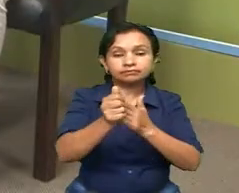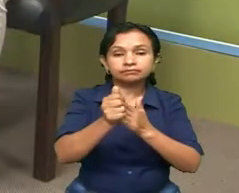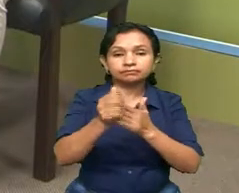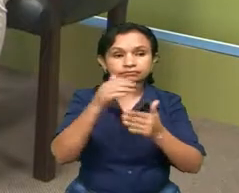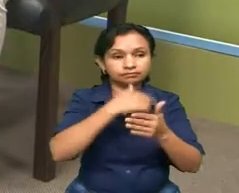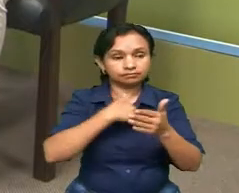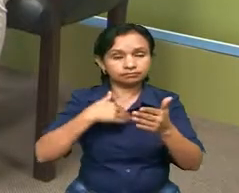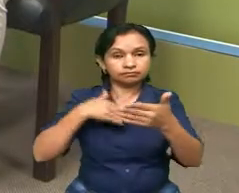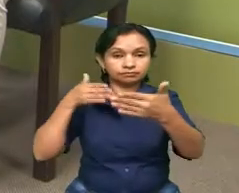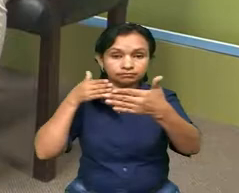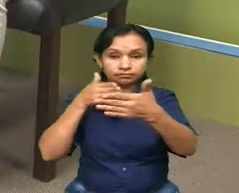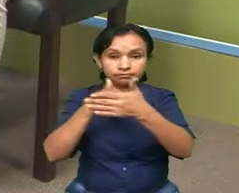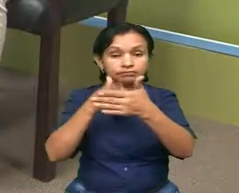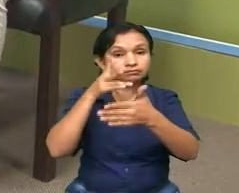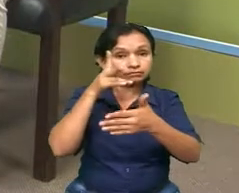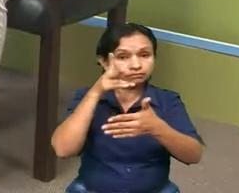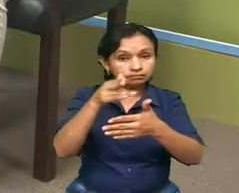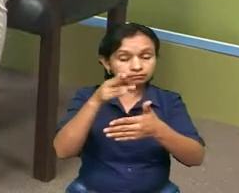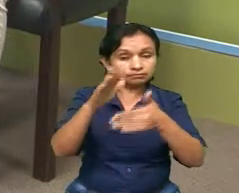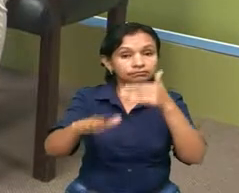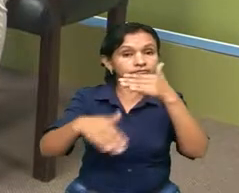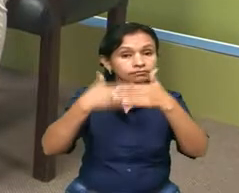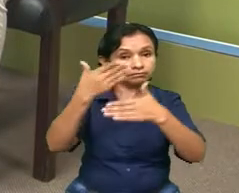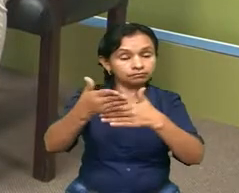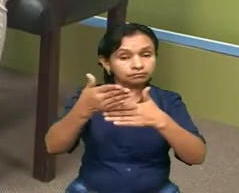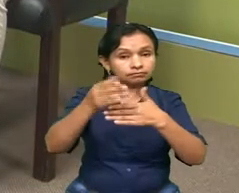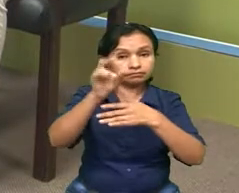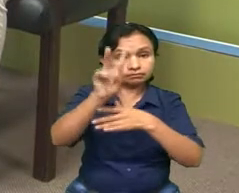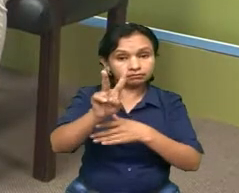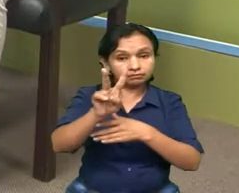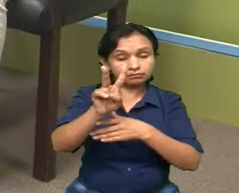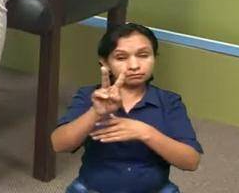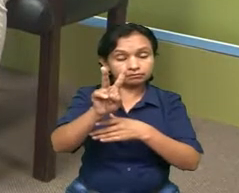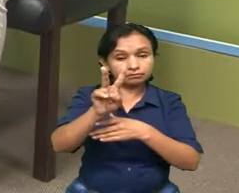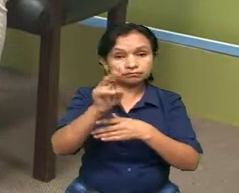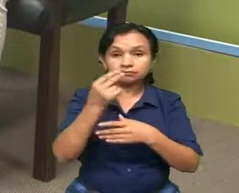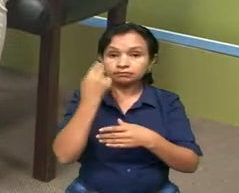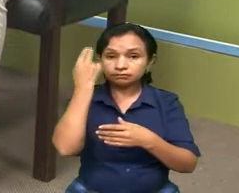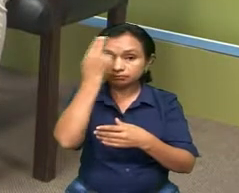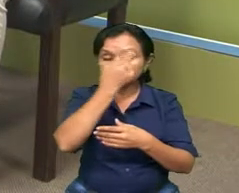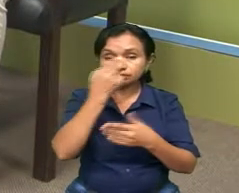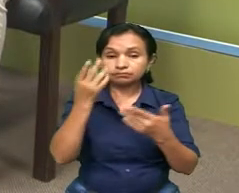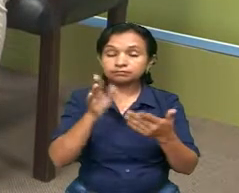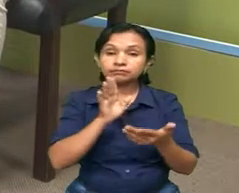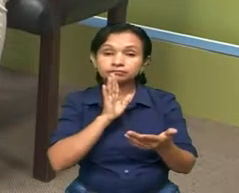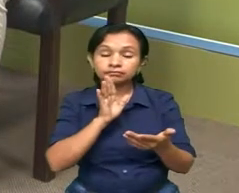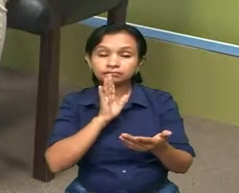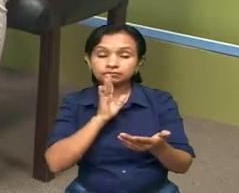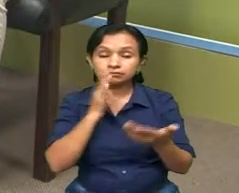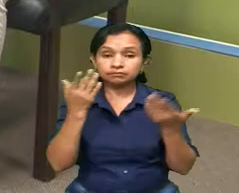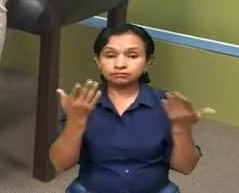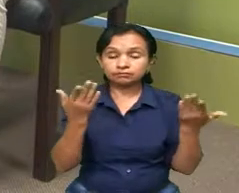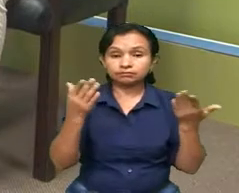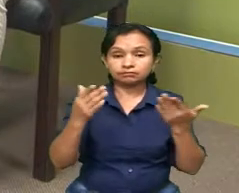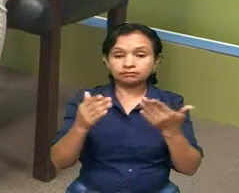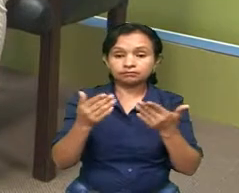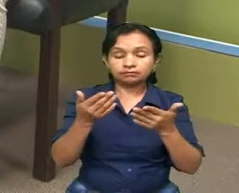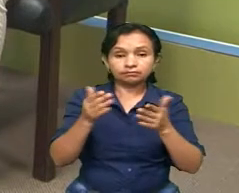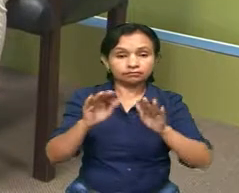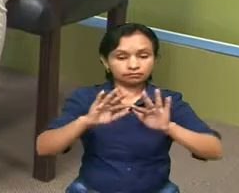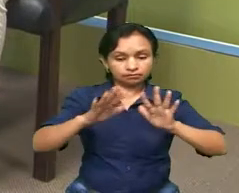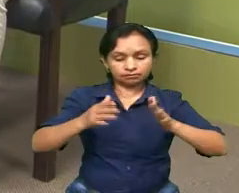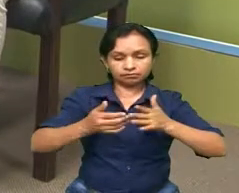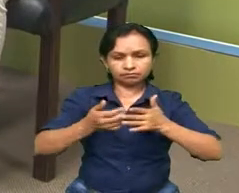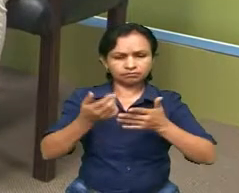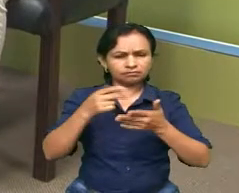nos vamos a una pausa. Cuando regresemos, vendremos a la segunda etapa de la entrevista, que es para hablar sobre el puerperio. Es una palabra que